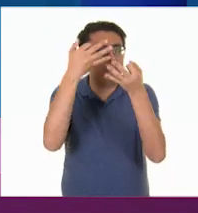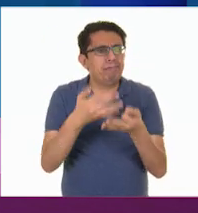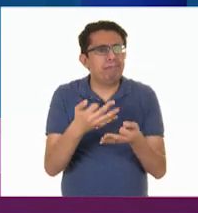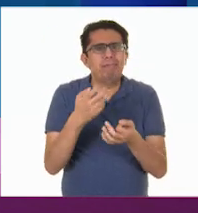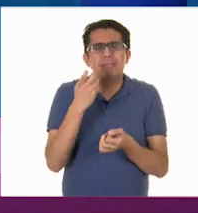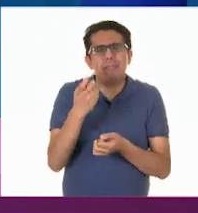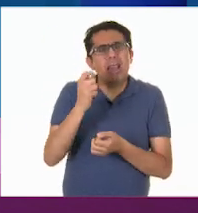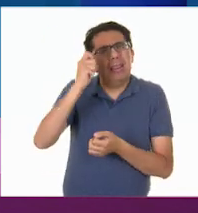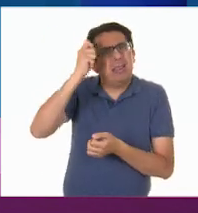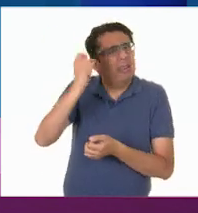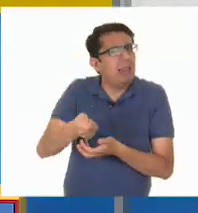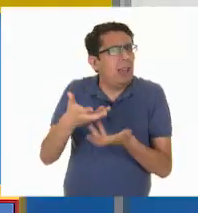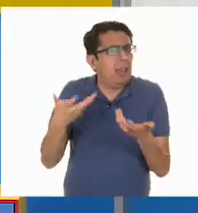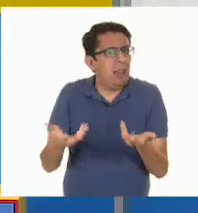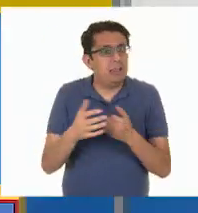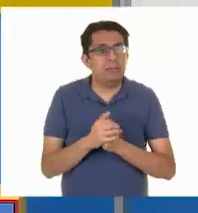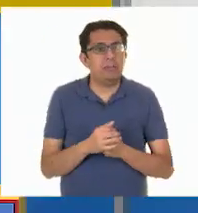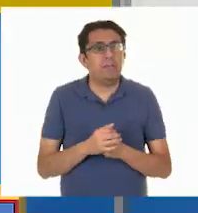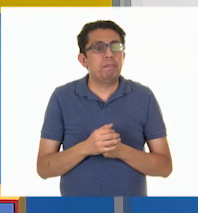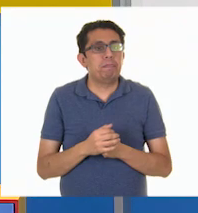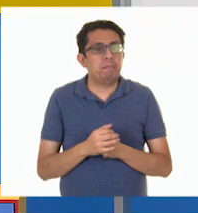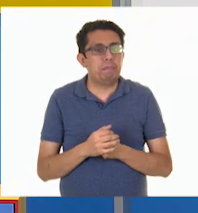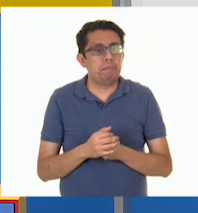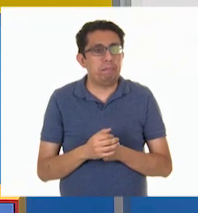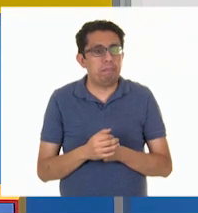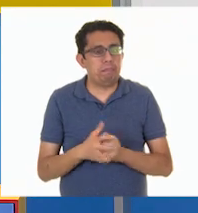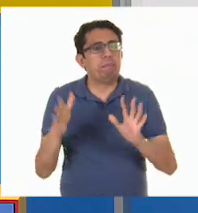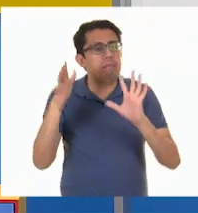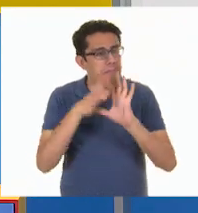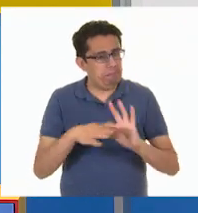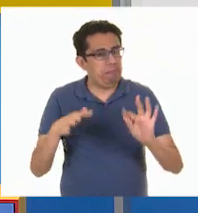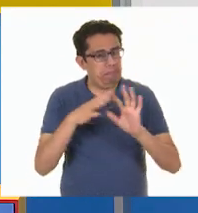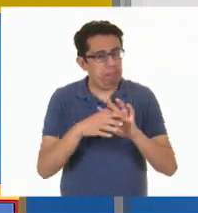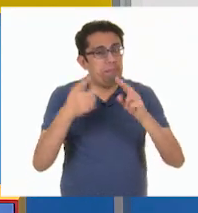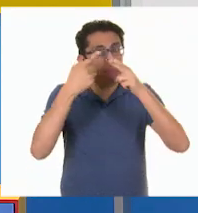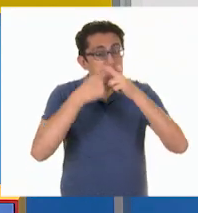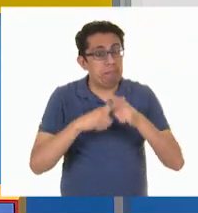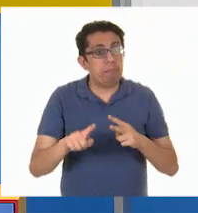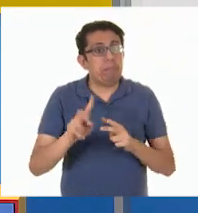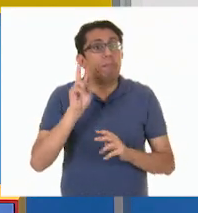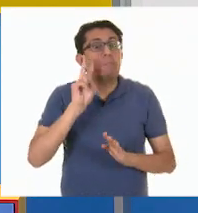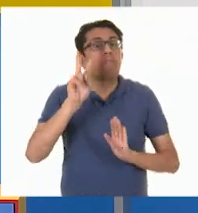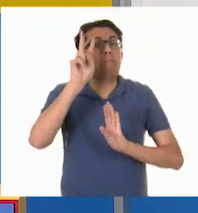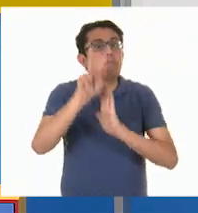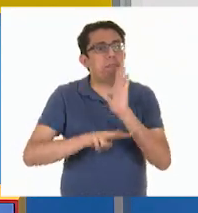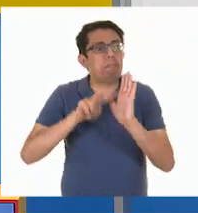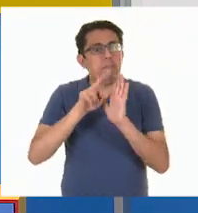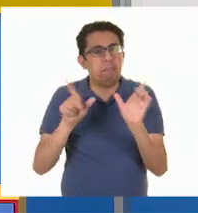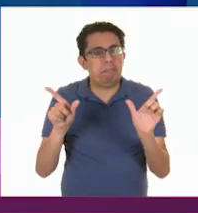refiere, maestra? Para introducirnos un poco más en este tema, vamos a ver la siguiente cápsula.